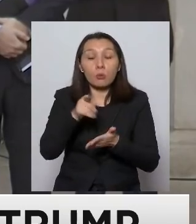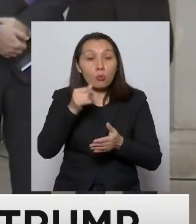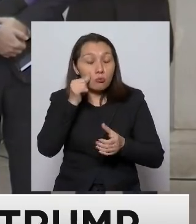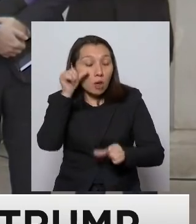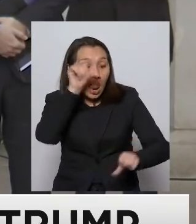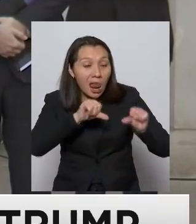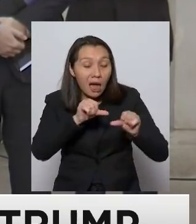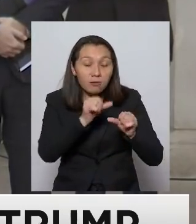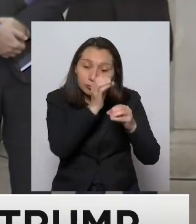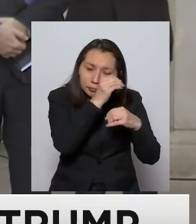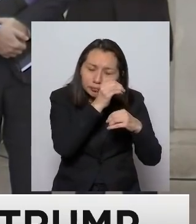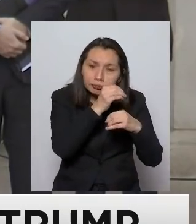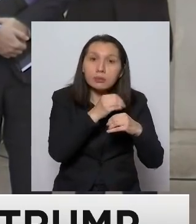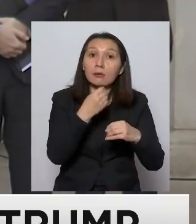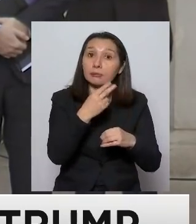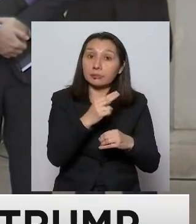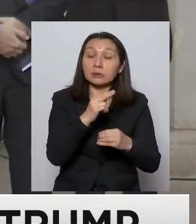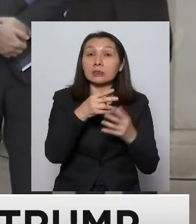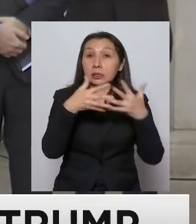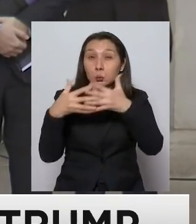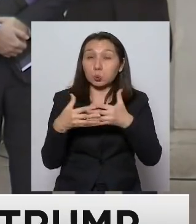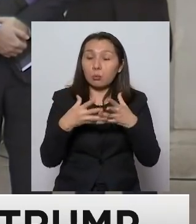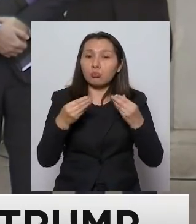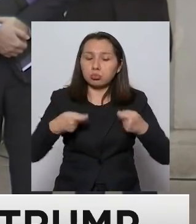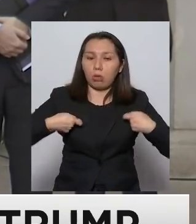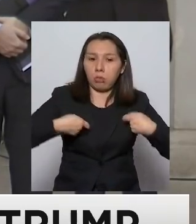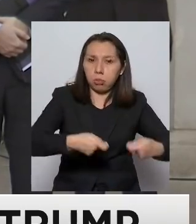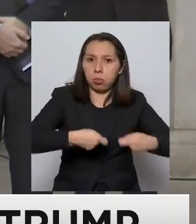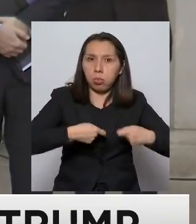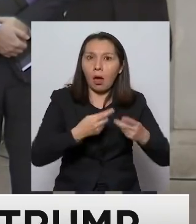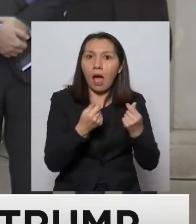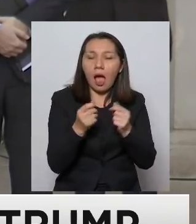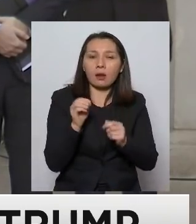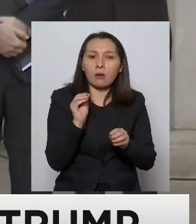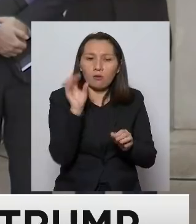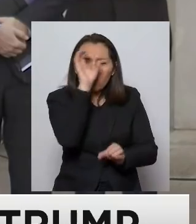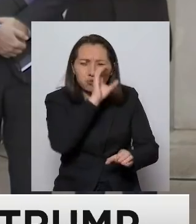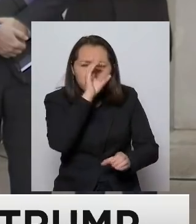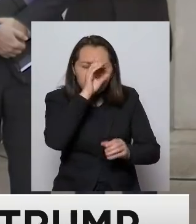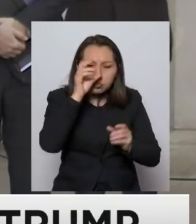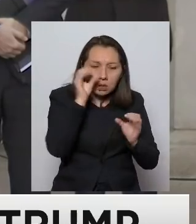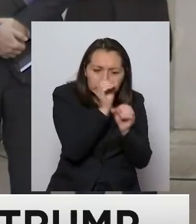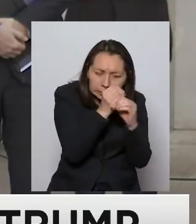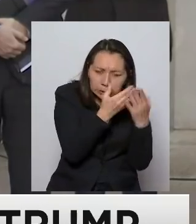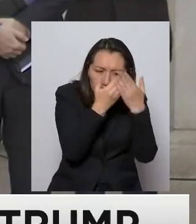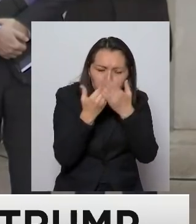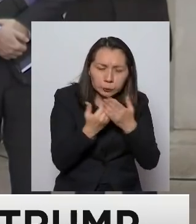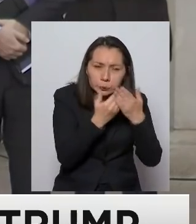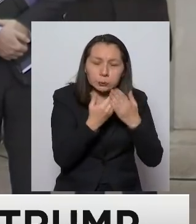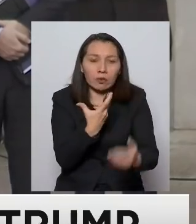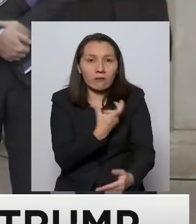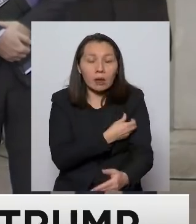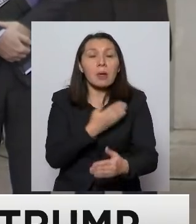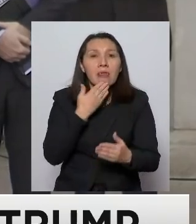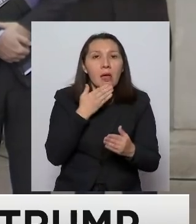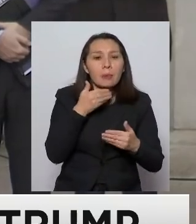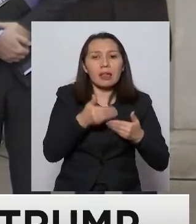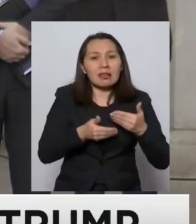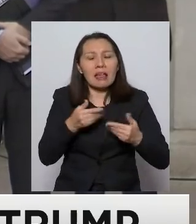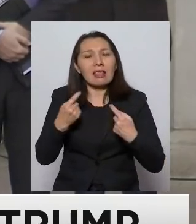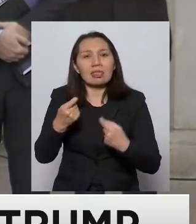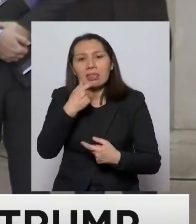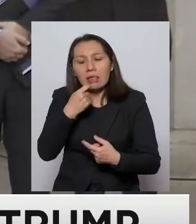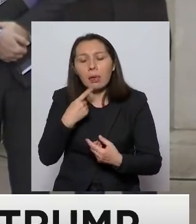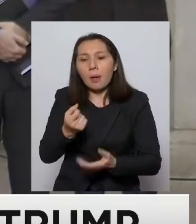laboratorios americanos están invirtiendo enormes cantidades de recursos en tener una vacuna y en tener un tratamiento terapéutico. De esas